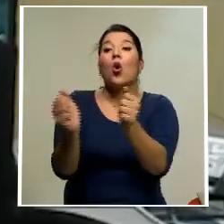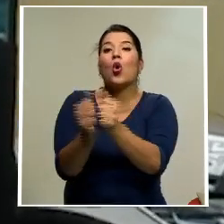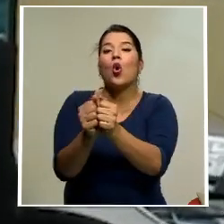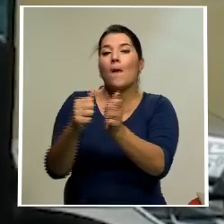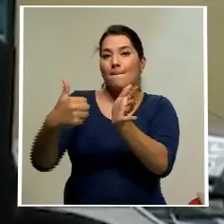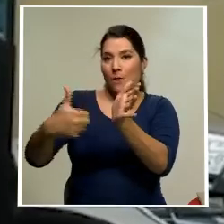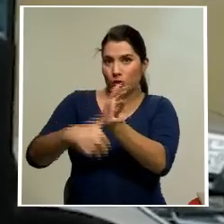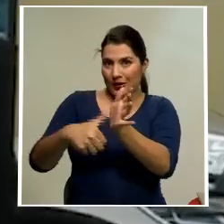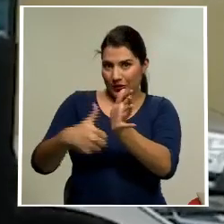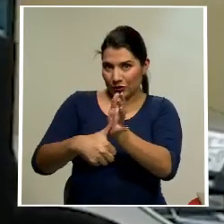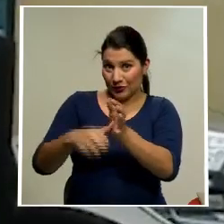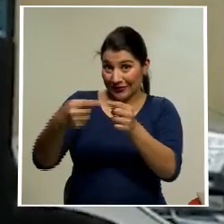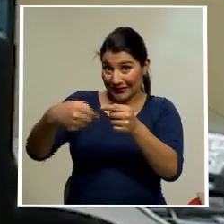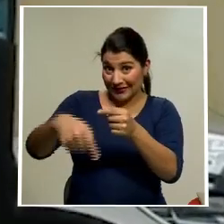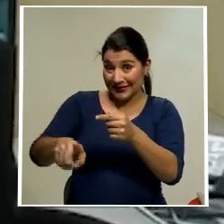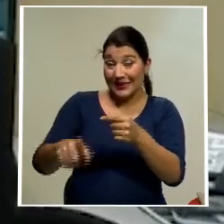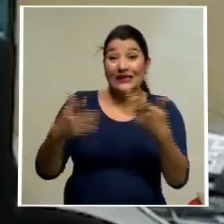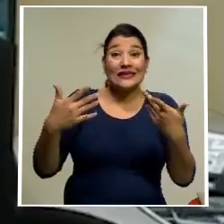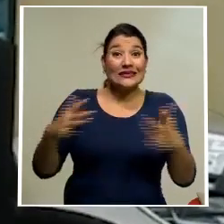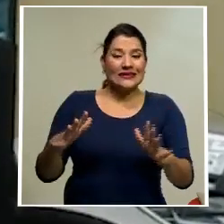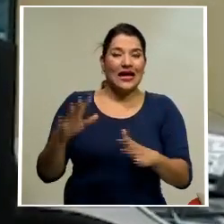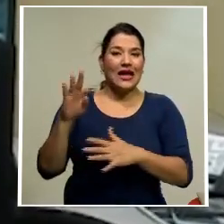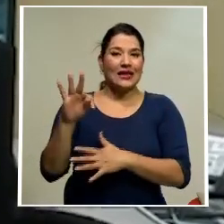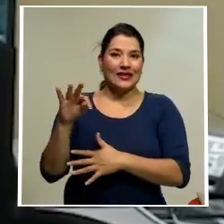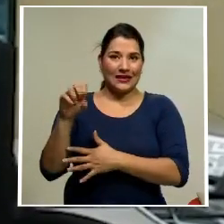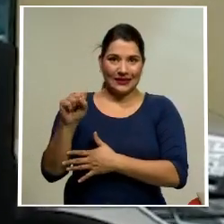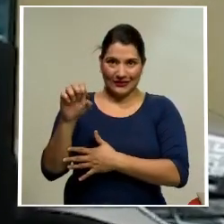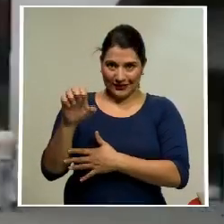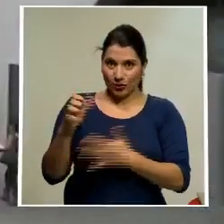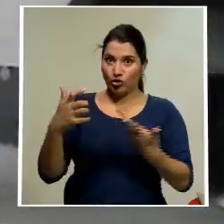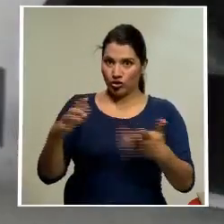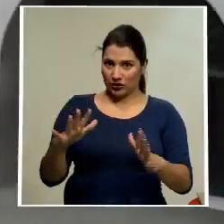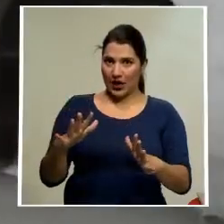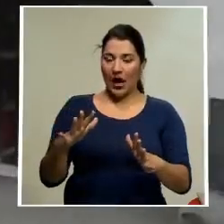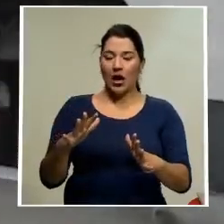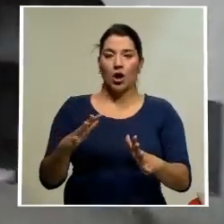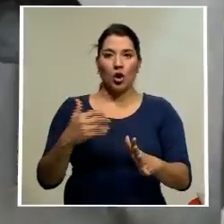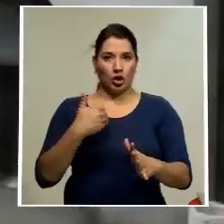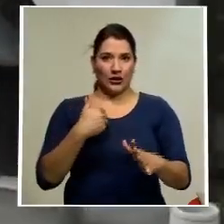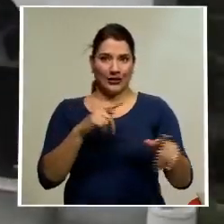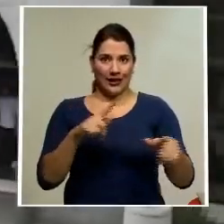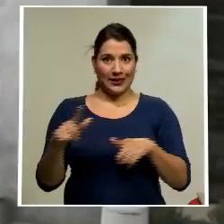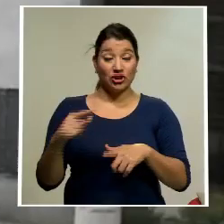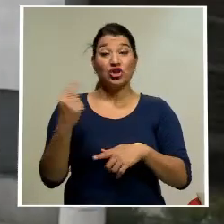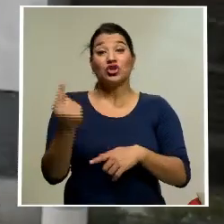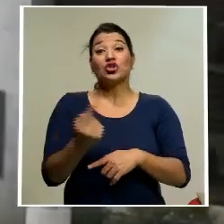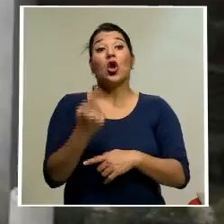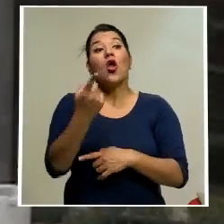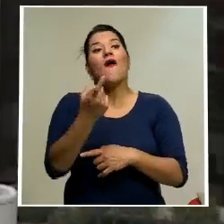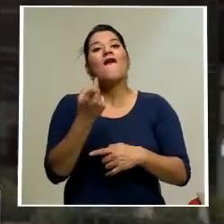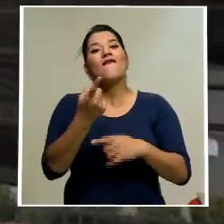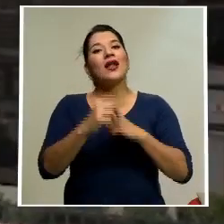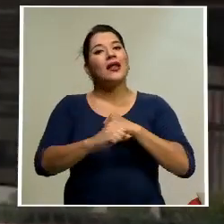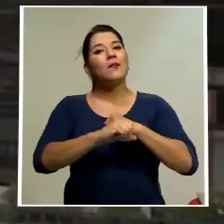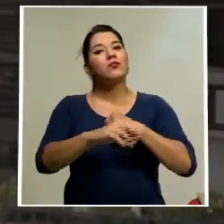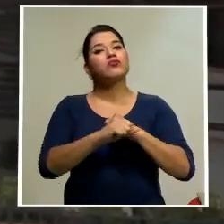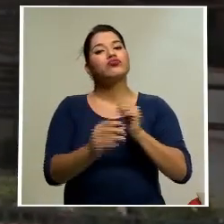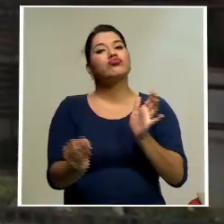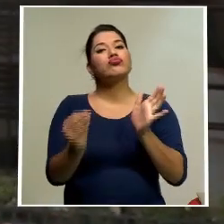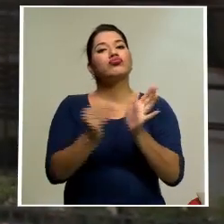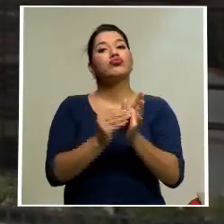elección nacional. Ya el Tribunal Supremo de Elecciones lo emitió, ya lo dictó, solo resta su publicación en el